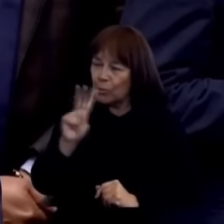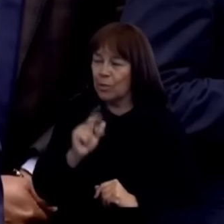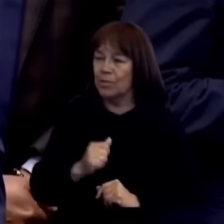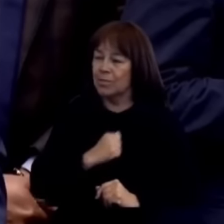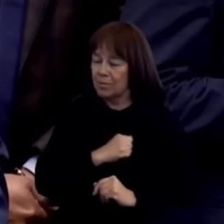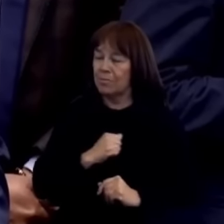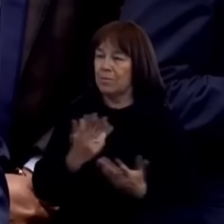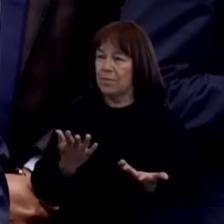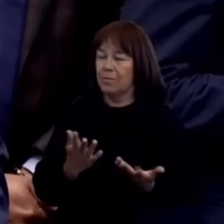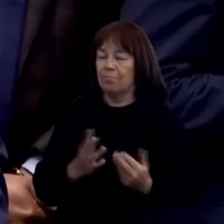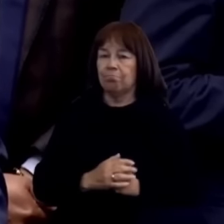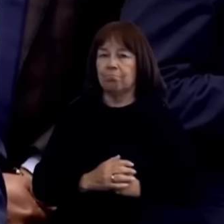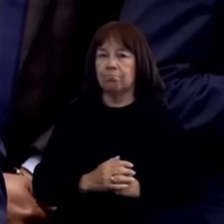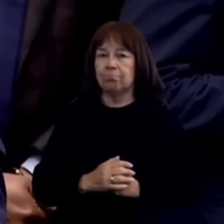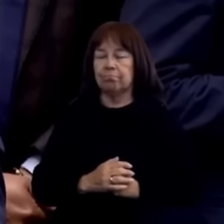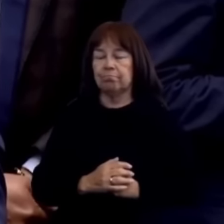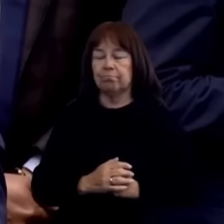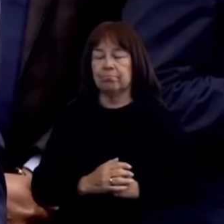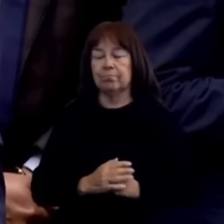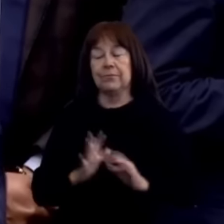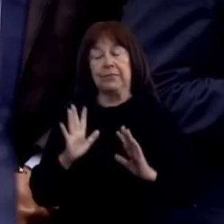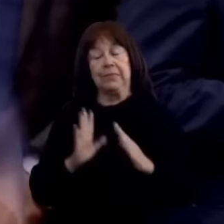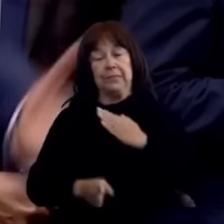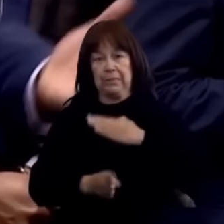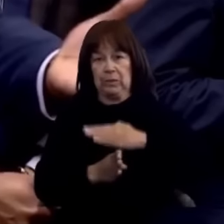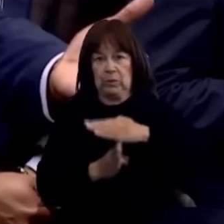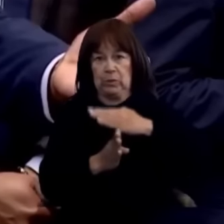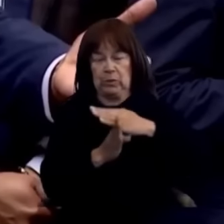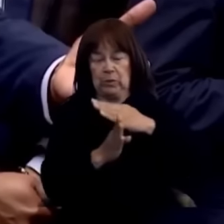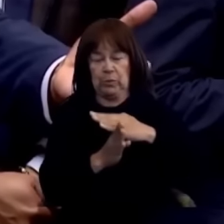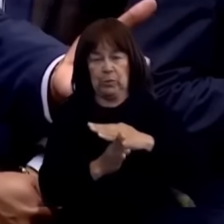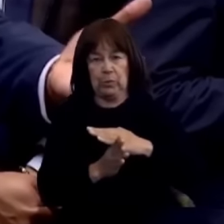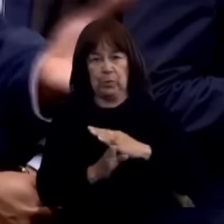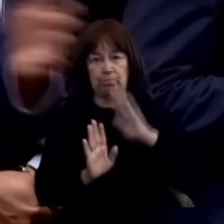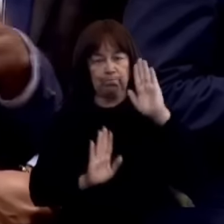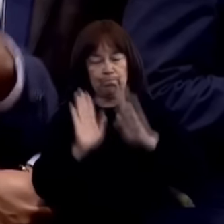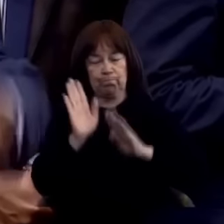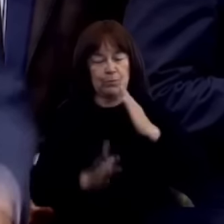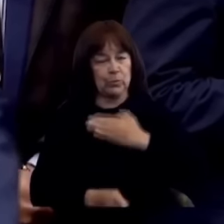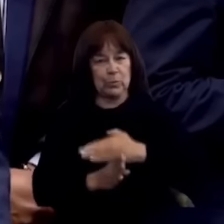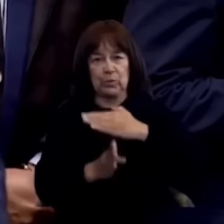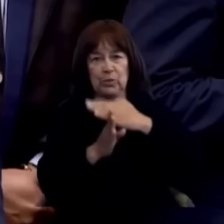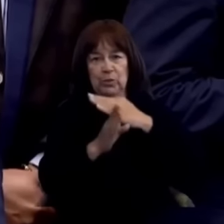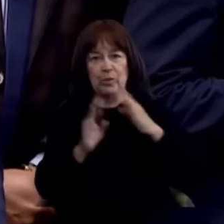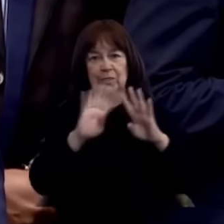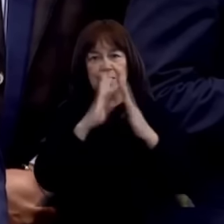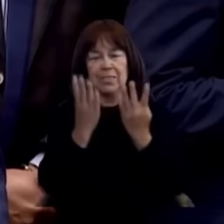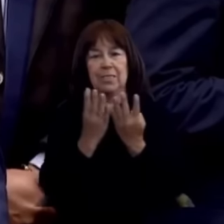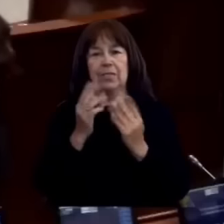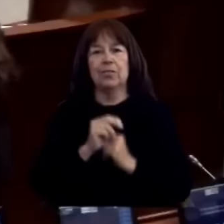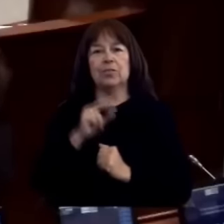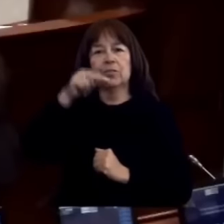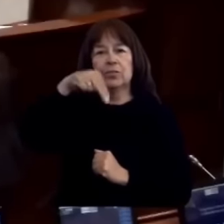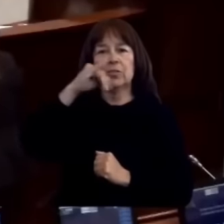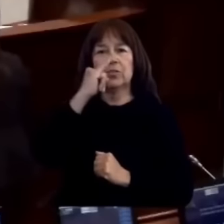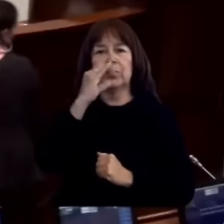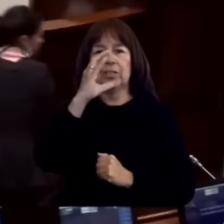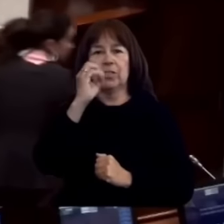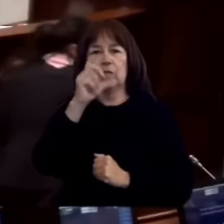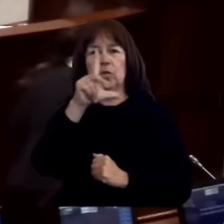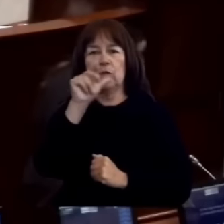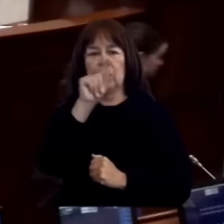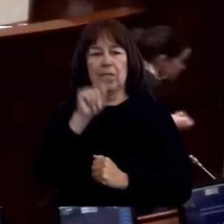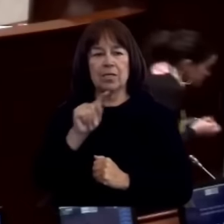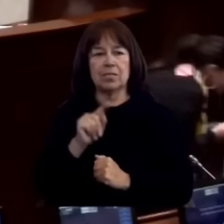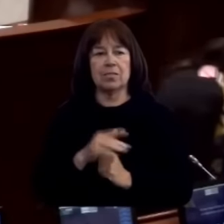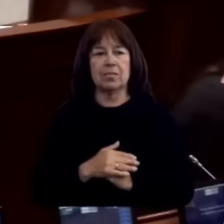Mire. Bueno, orden en la sala. No, continúa con el uso de la palabra, senador Nicolás Albeiro. Senador Nicolás Albeiro, presidente. Tiene el